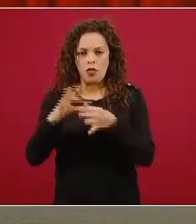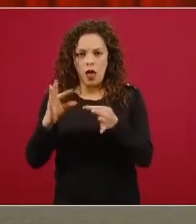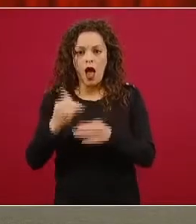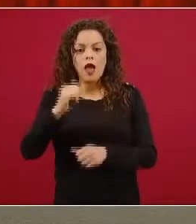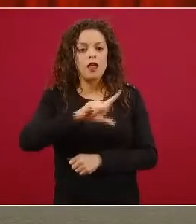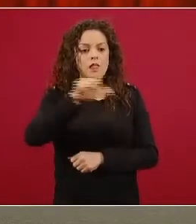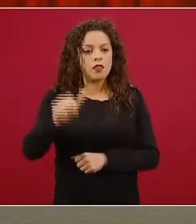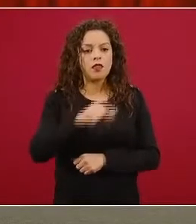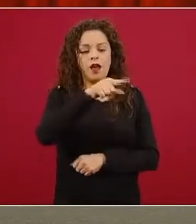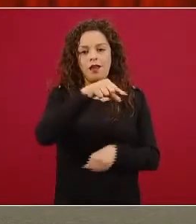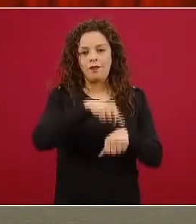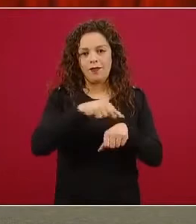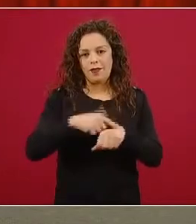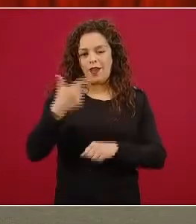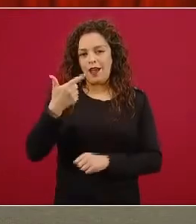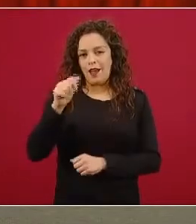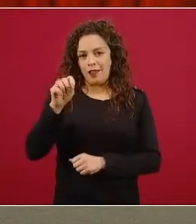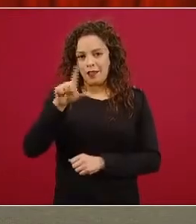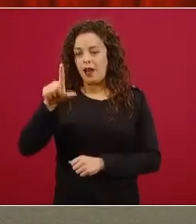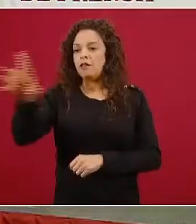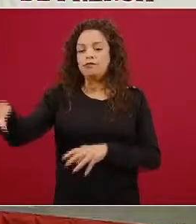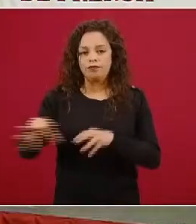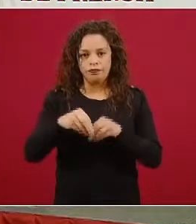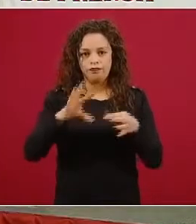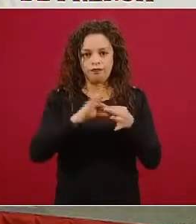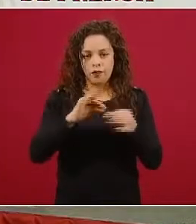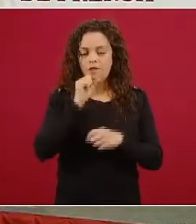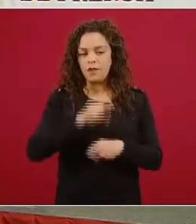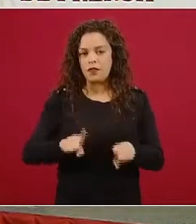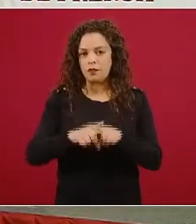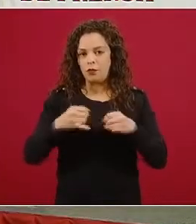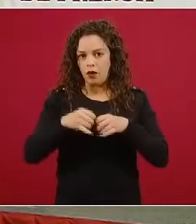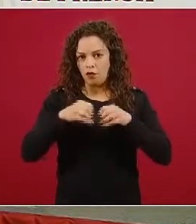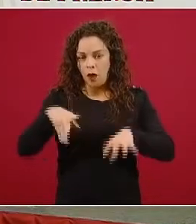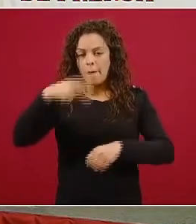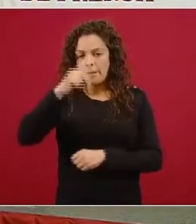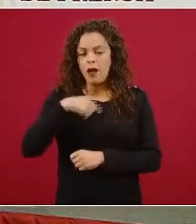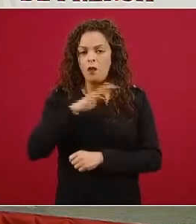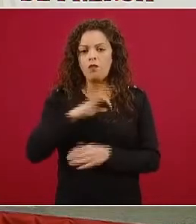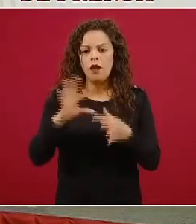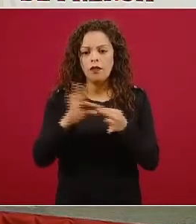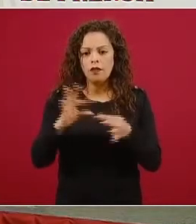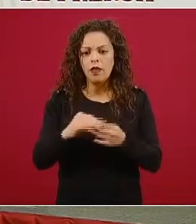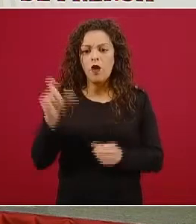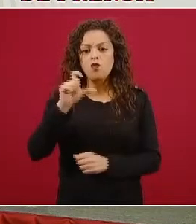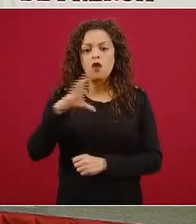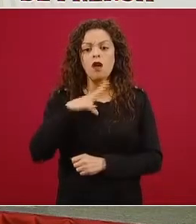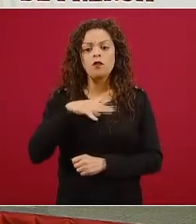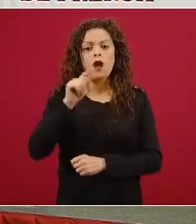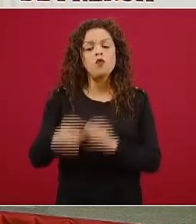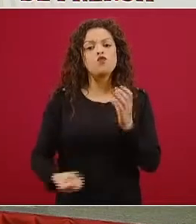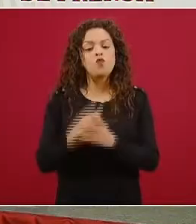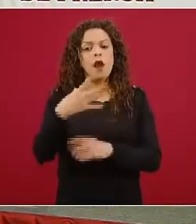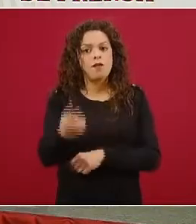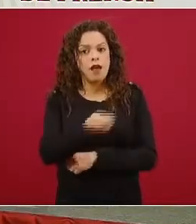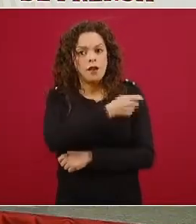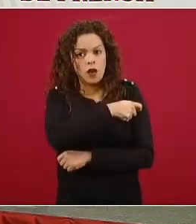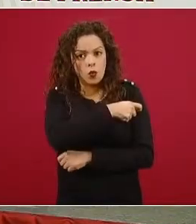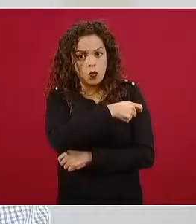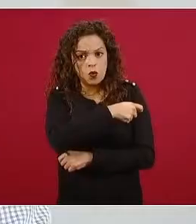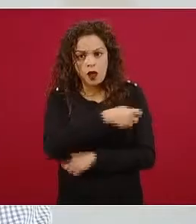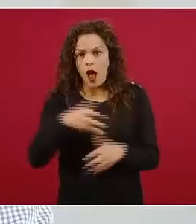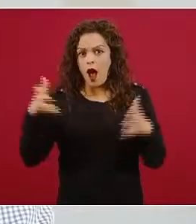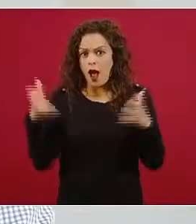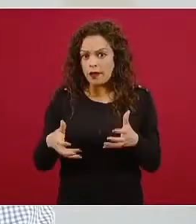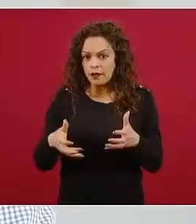la materia, pero de manera general lo que podemos comentar es que precisamente cuando se desarrolla una nueva vacuna, o en este